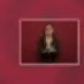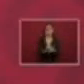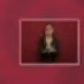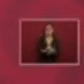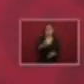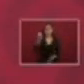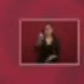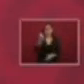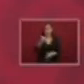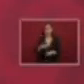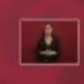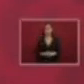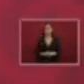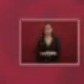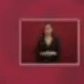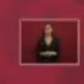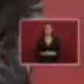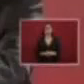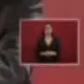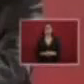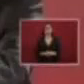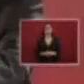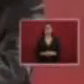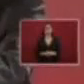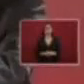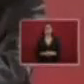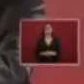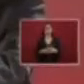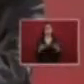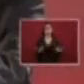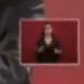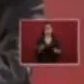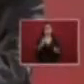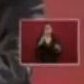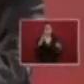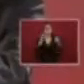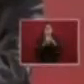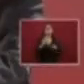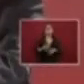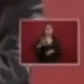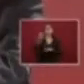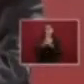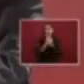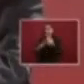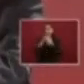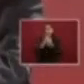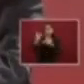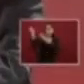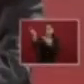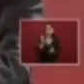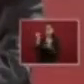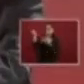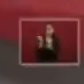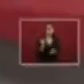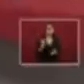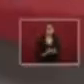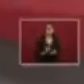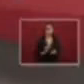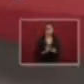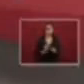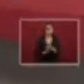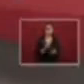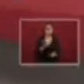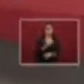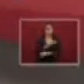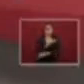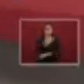parece que sienta un mal precedente. Creo que más allá, vamos suponiendo que aceptemos de buena